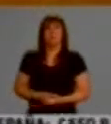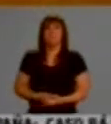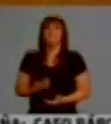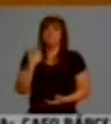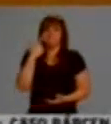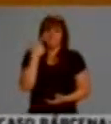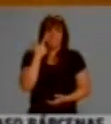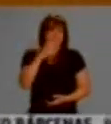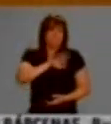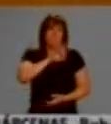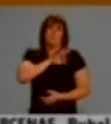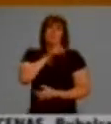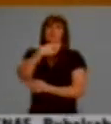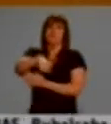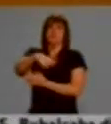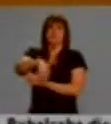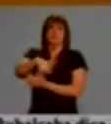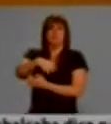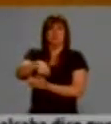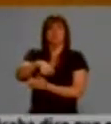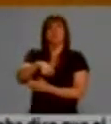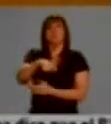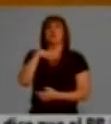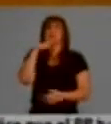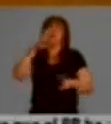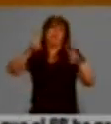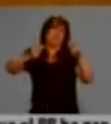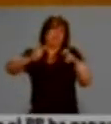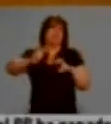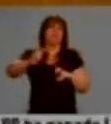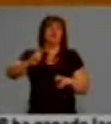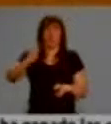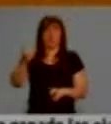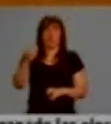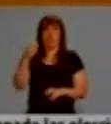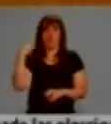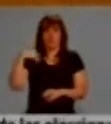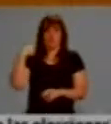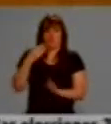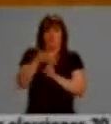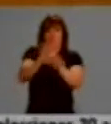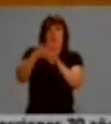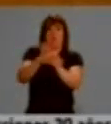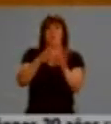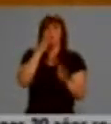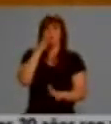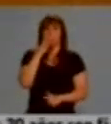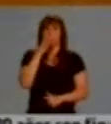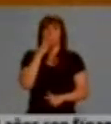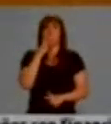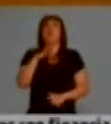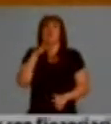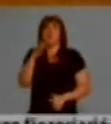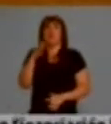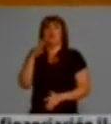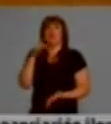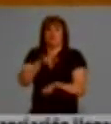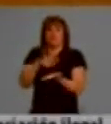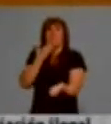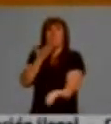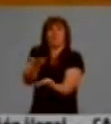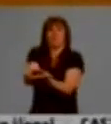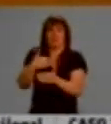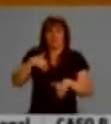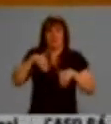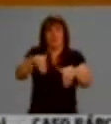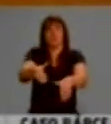Mire, señor presidente, por ir a otra de las cuestiones que usted ha planteado y que era el motivo de la petición de su comparecencia, que es la